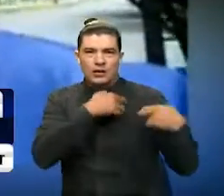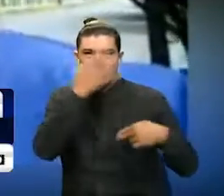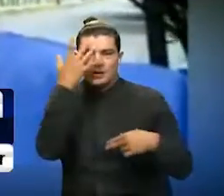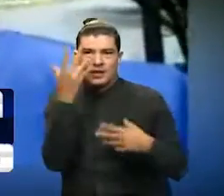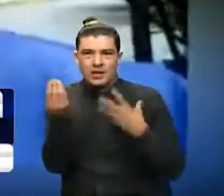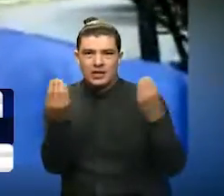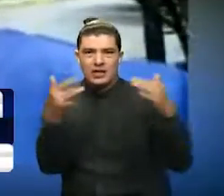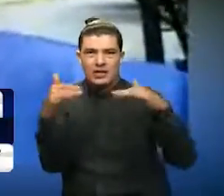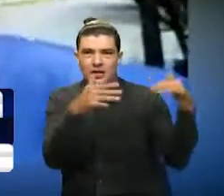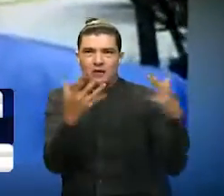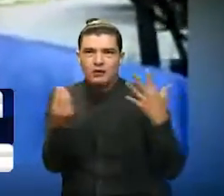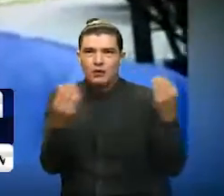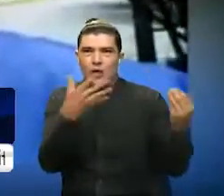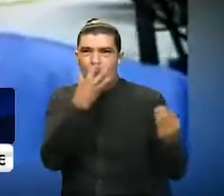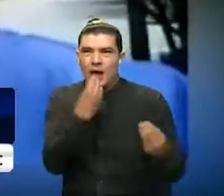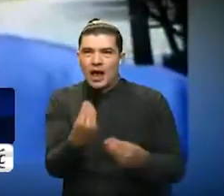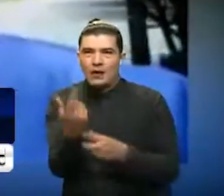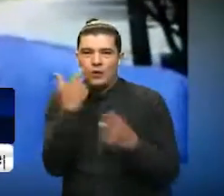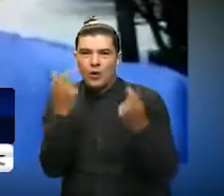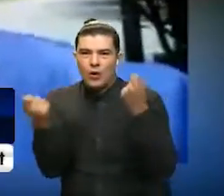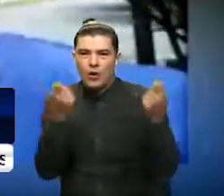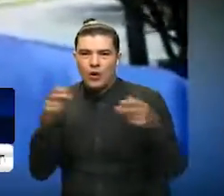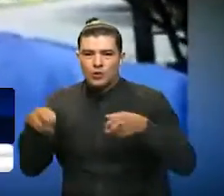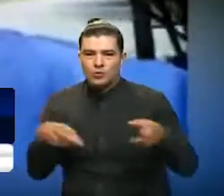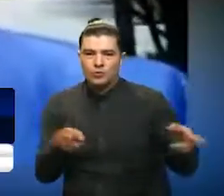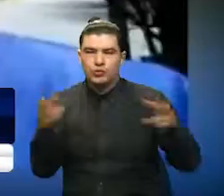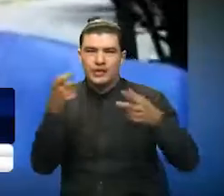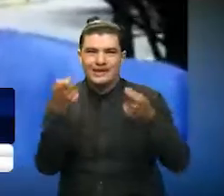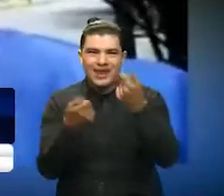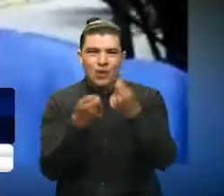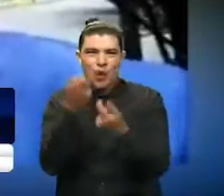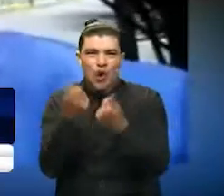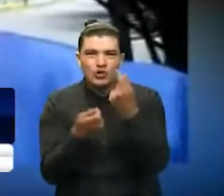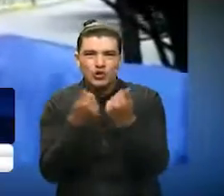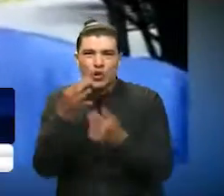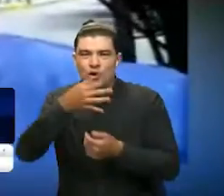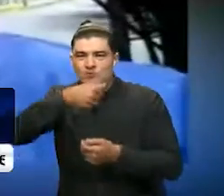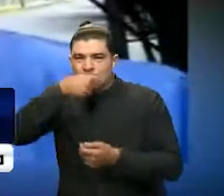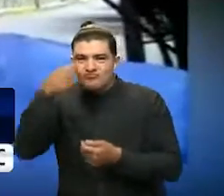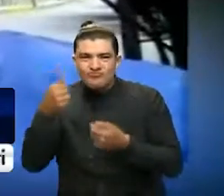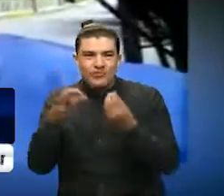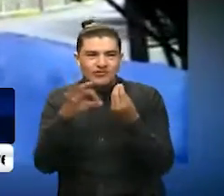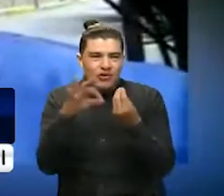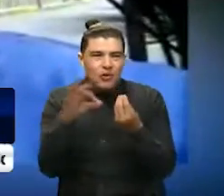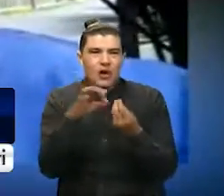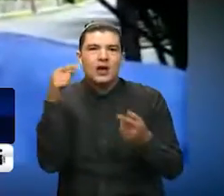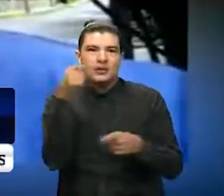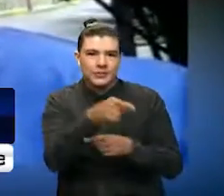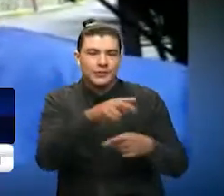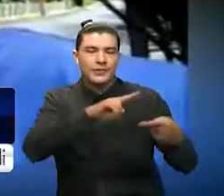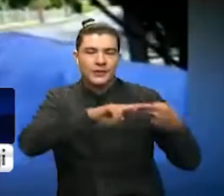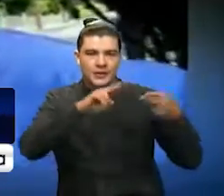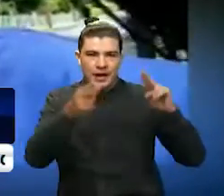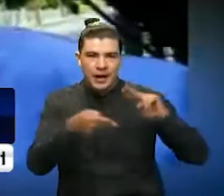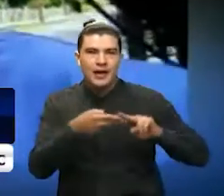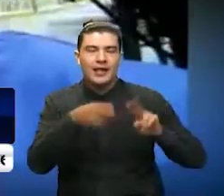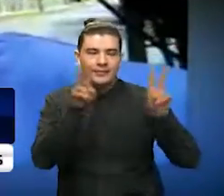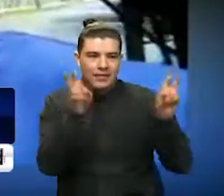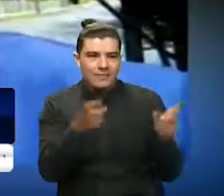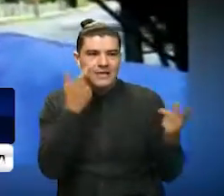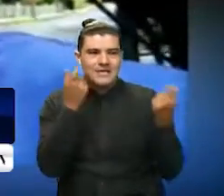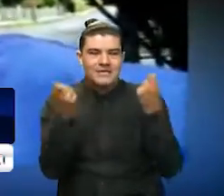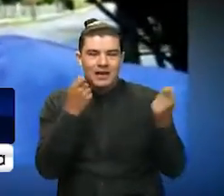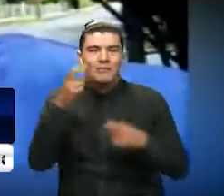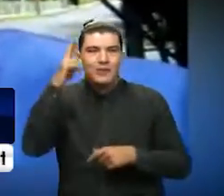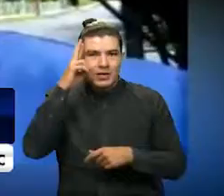disputas entre bandas criminales, el control de rutas, el negocio de la droga. Todo eso tiene que ver con ese componente principalmente y con el dominio que